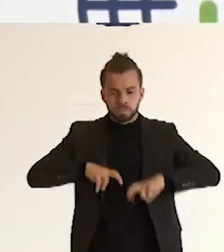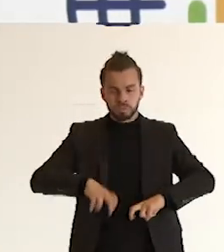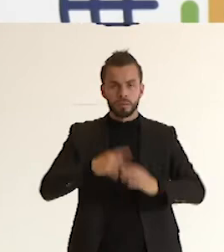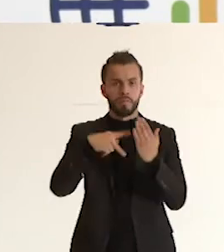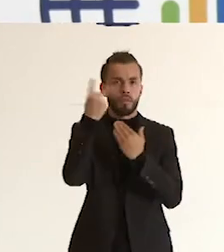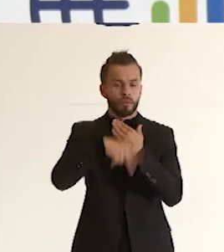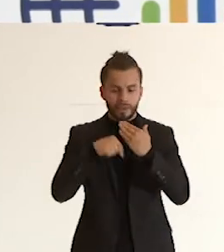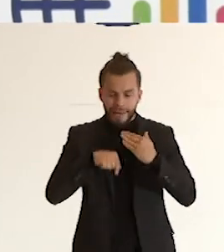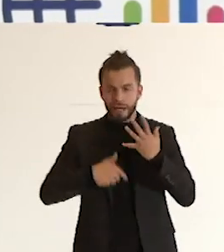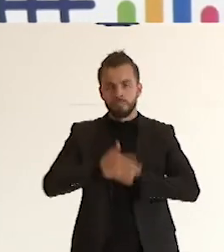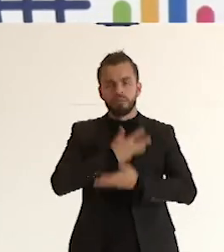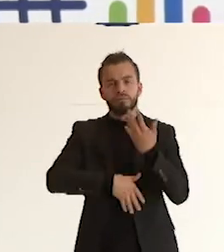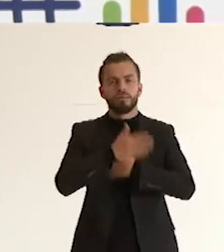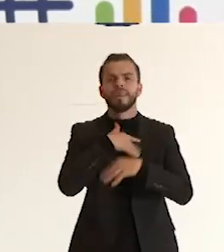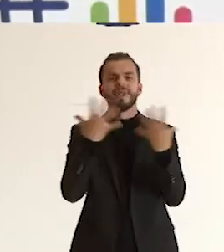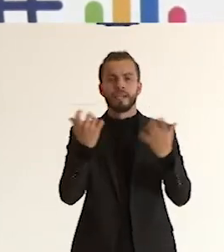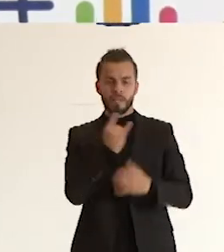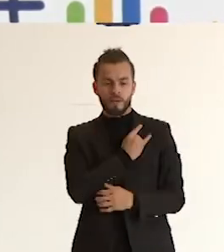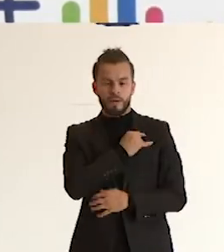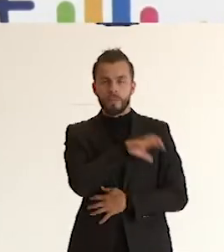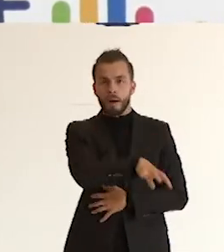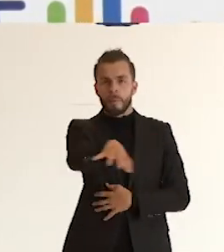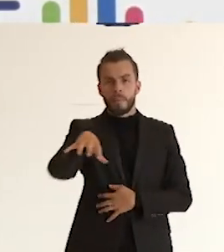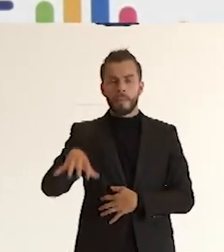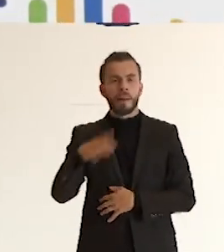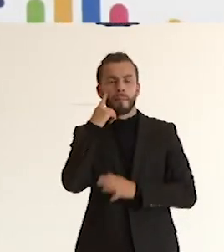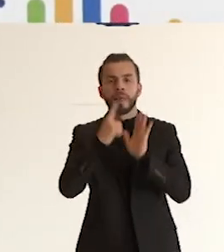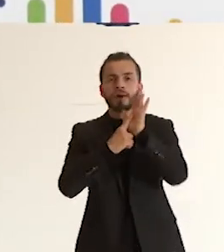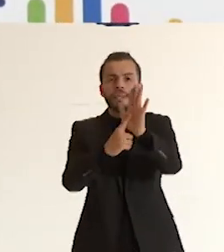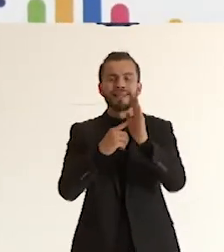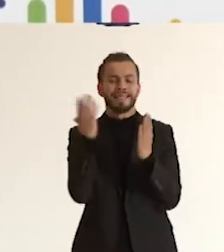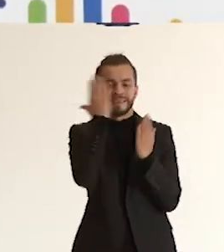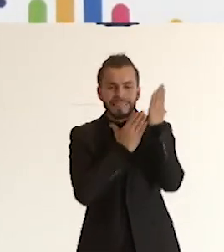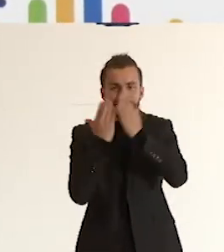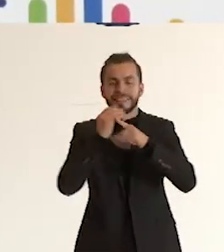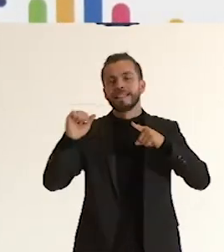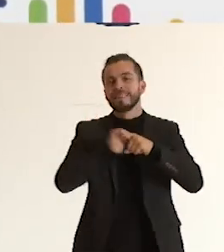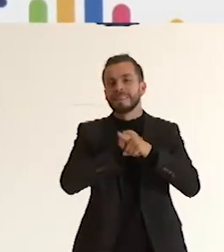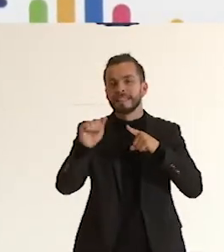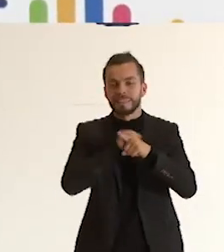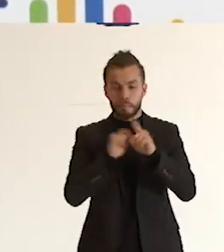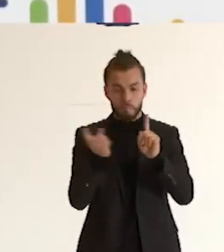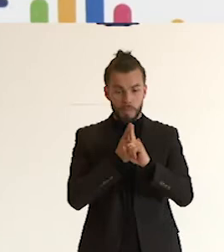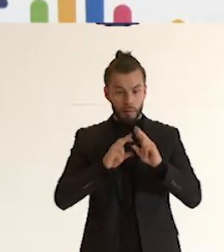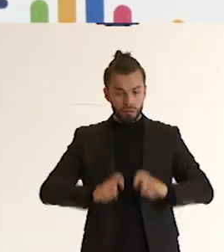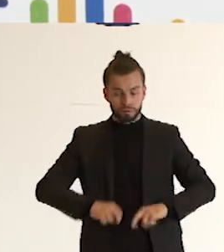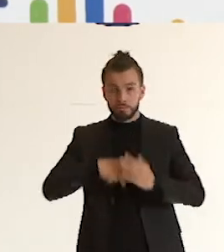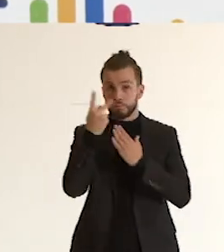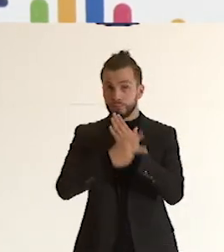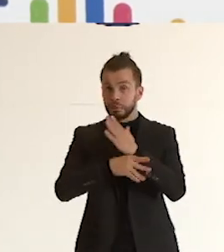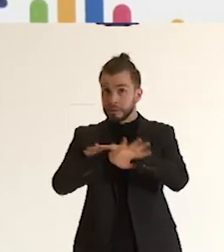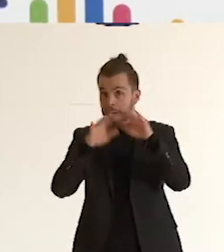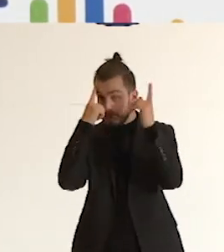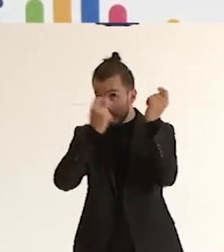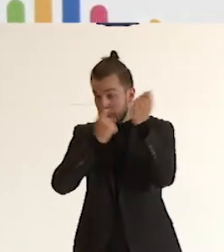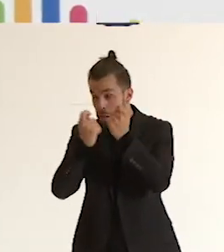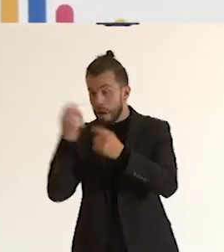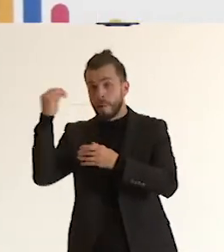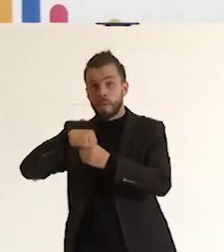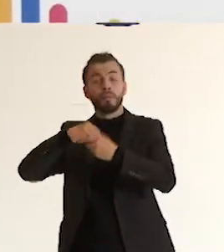digamos usar nuestras universidades como el piloto donde el cual formuláramos la estrategia y después sí en